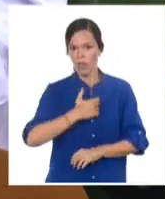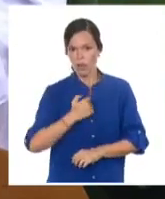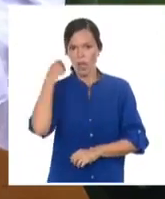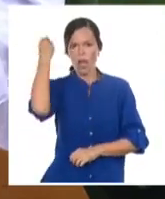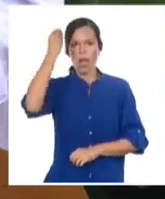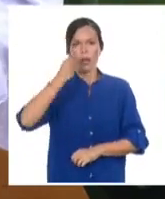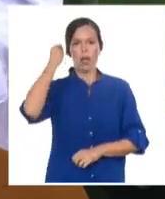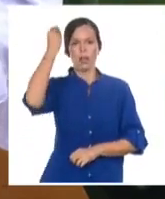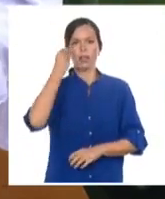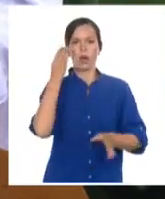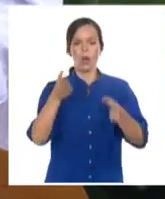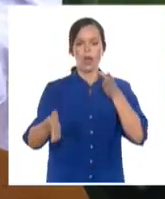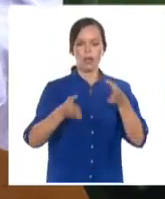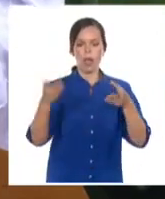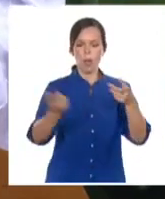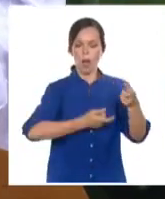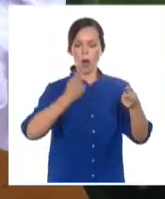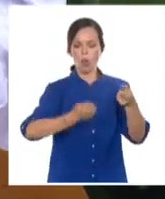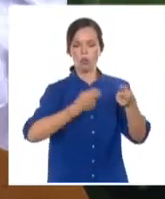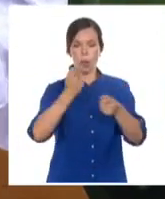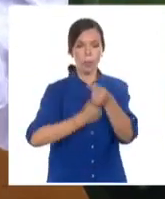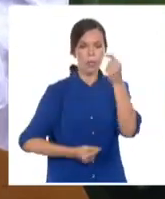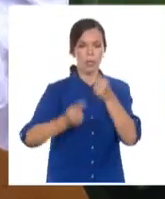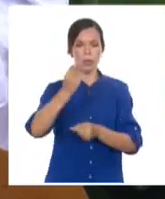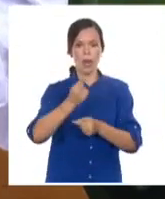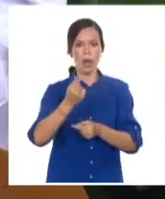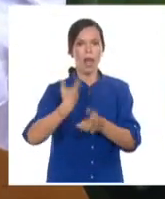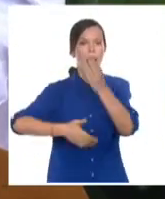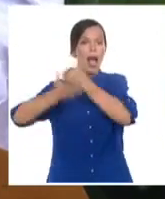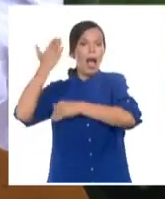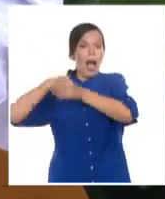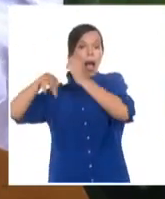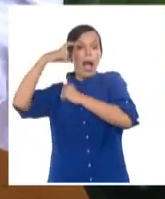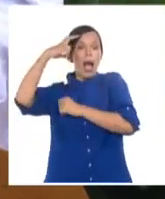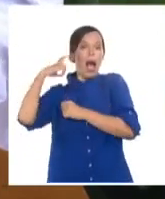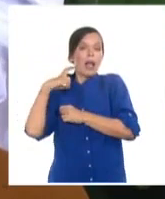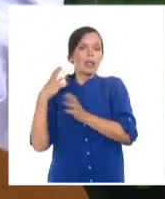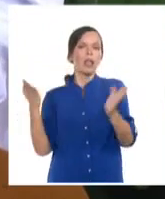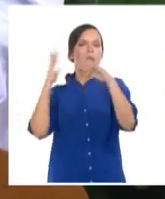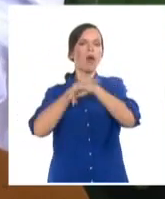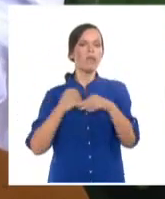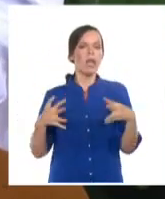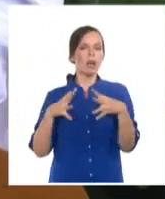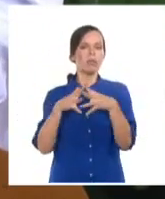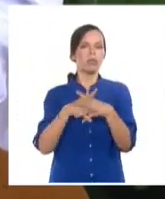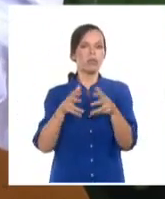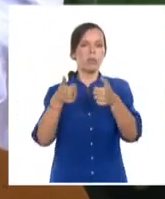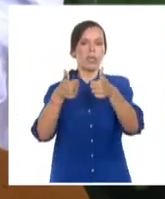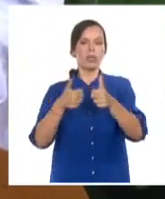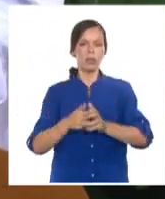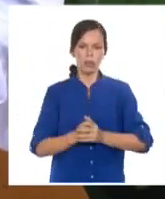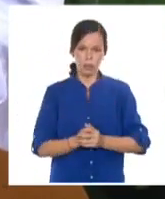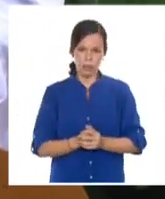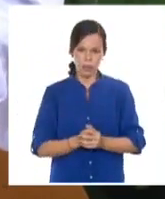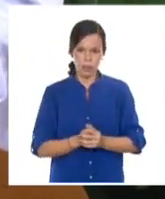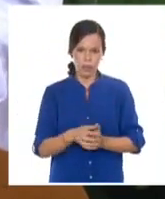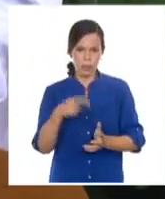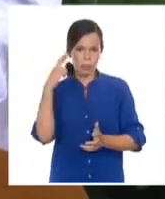lucha el principal de todos la falta de unidad para fortuna de Cuba desde